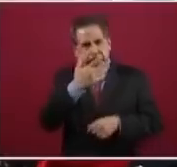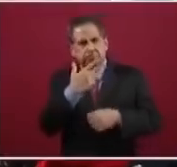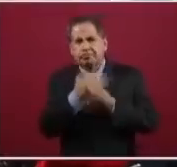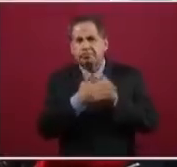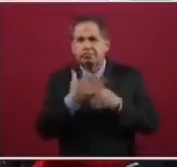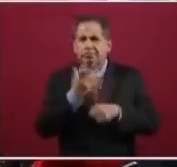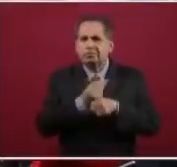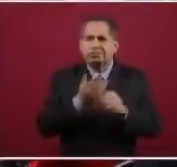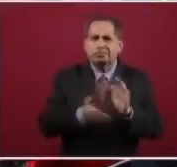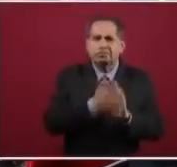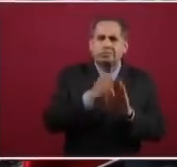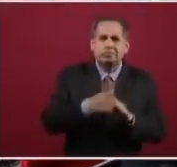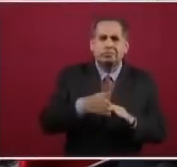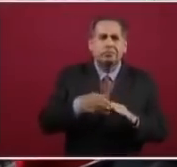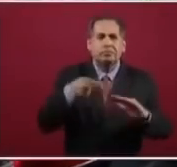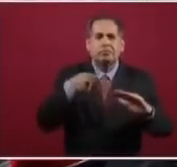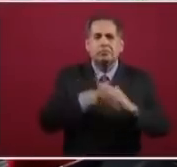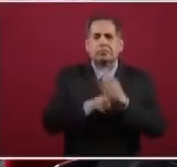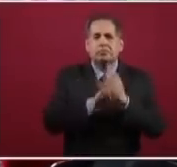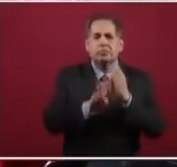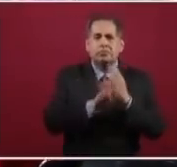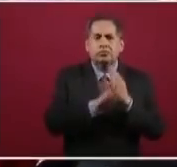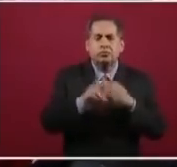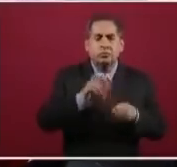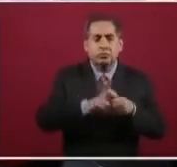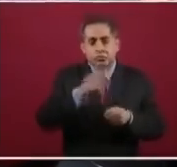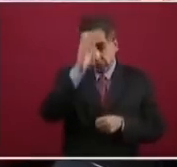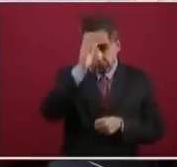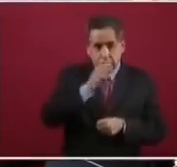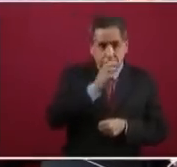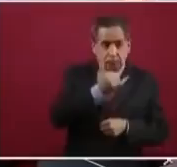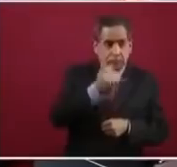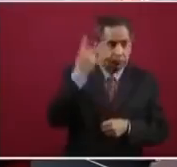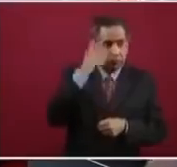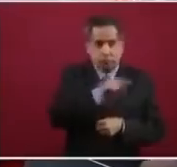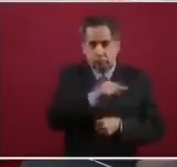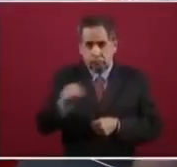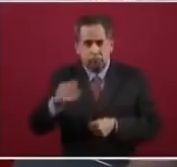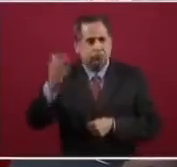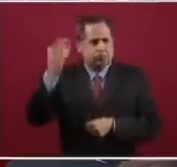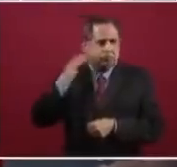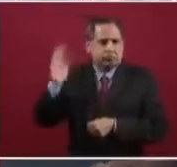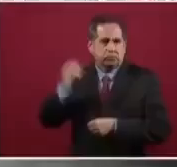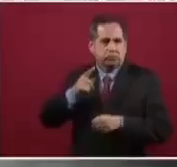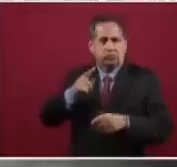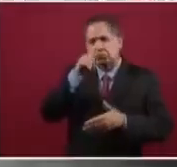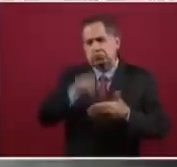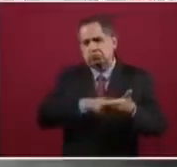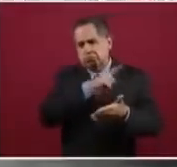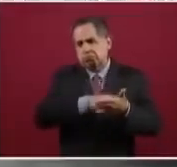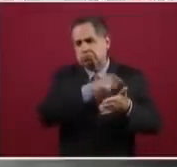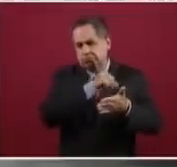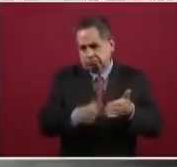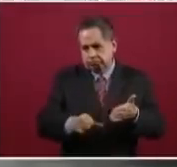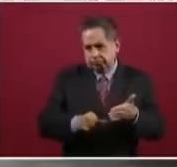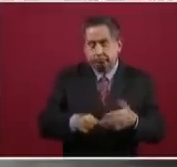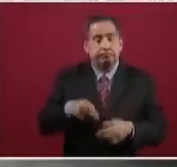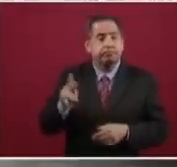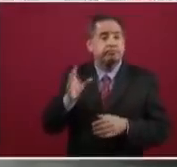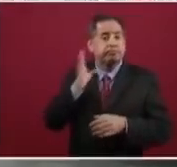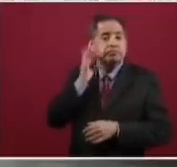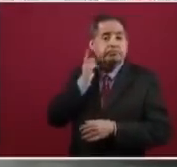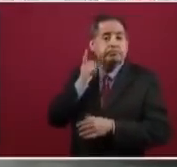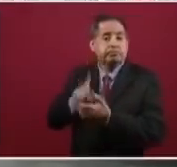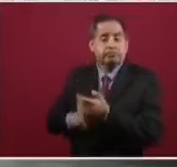metrobús entre coahuila y durango ya se había dicho del gobierno federal que había quedado cancelado el proyecto sin embargo en la cámara de diputados